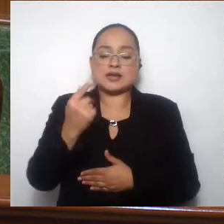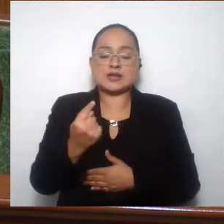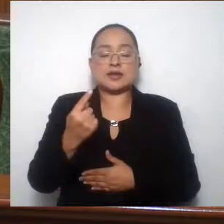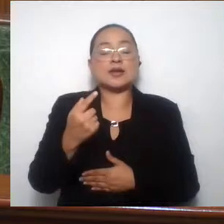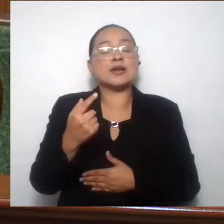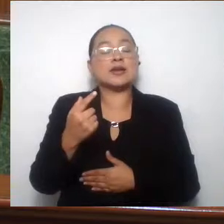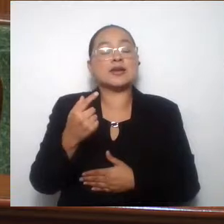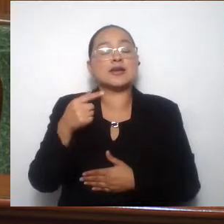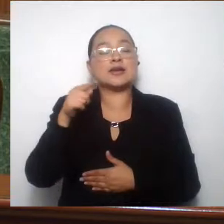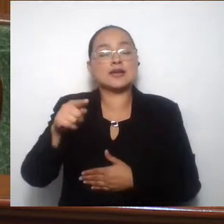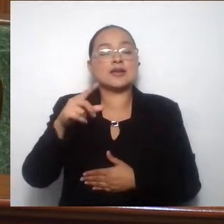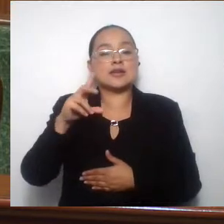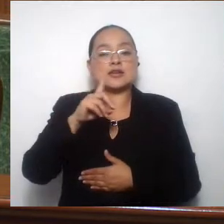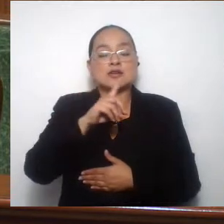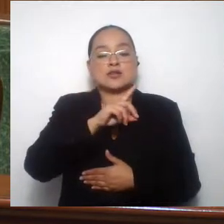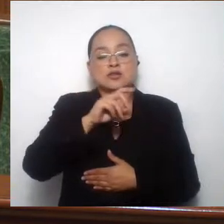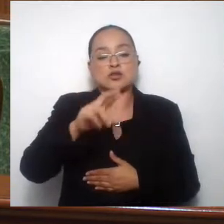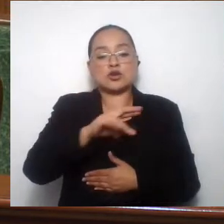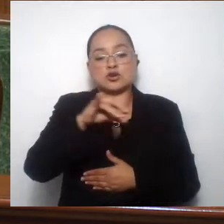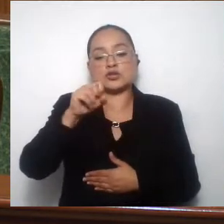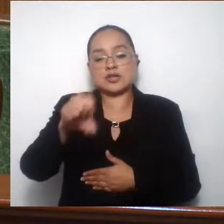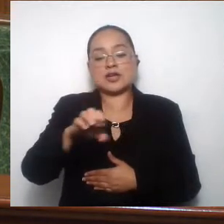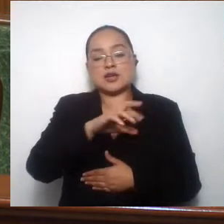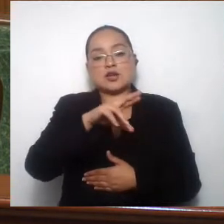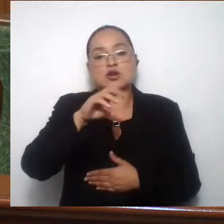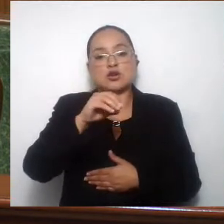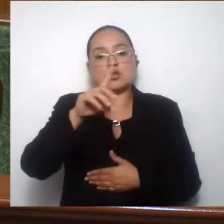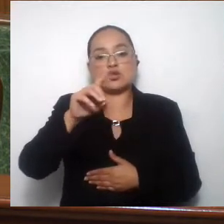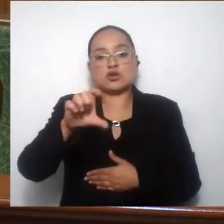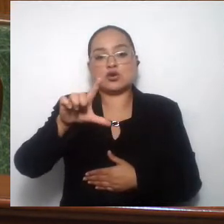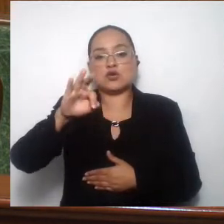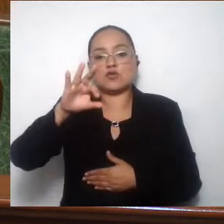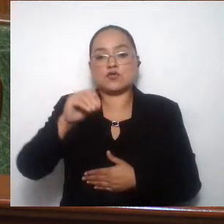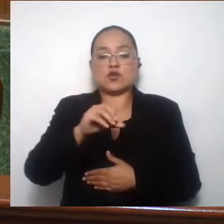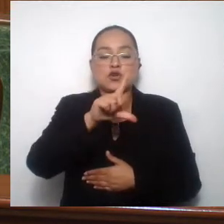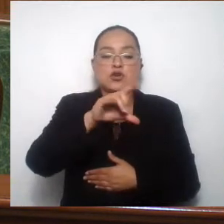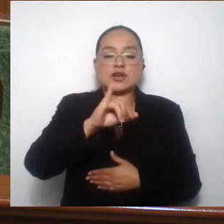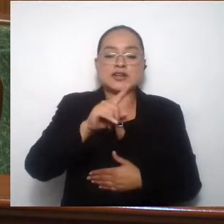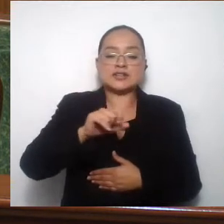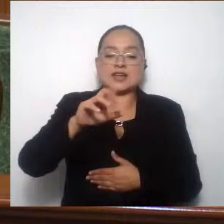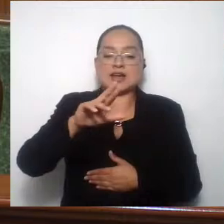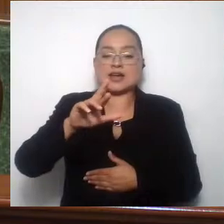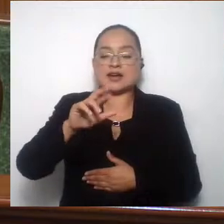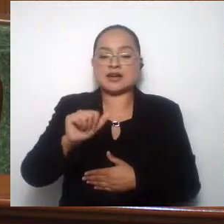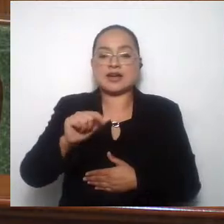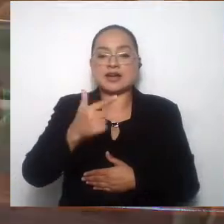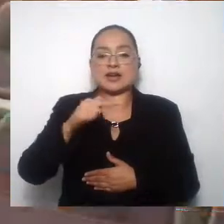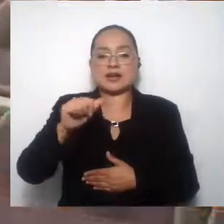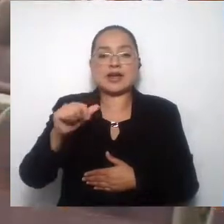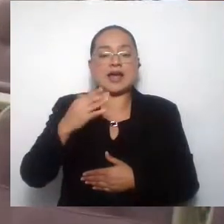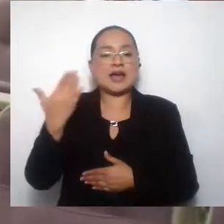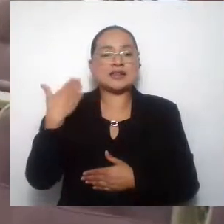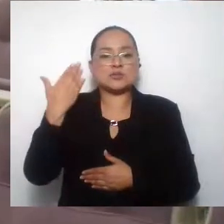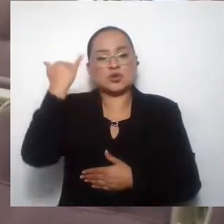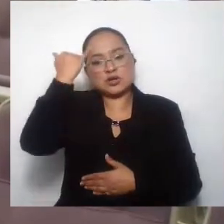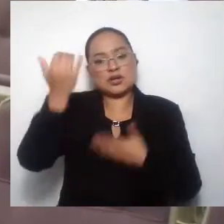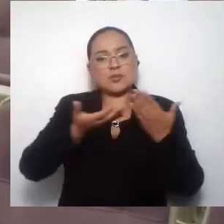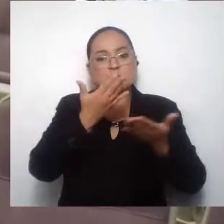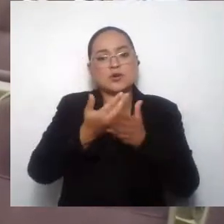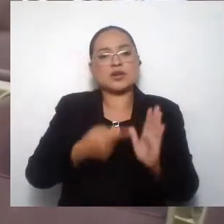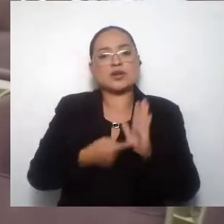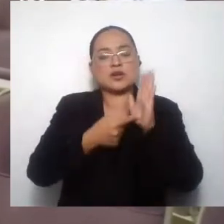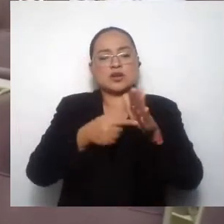José Rodolfo Lizárraga Russell, quienes presentaron hace unos momentos una iniciativa en materia de intérpretes